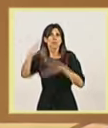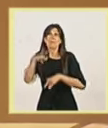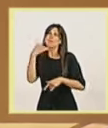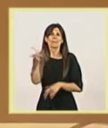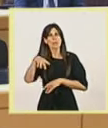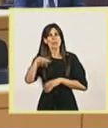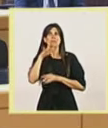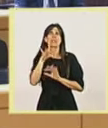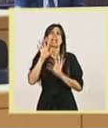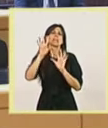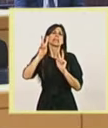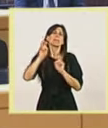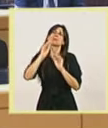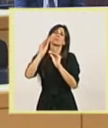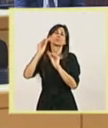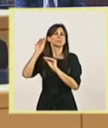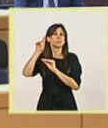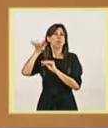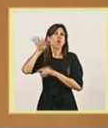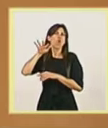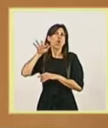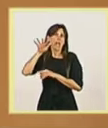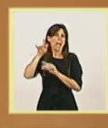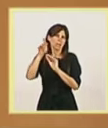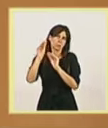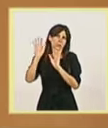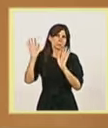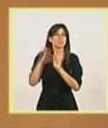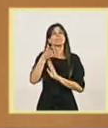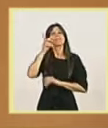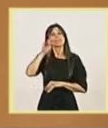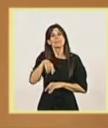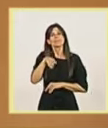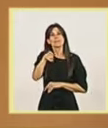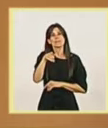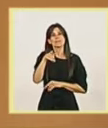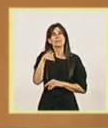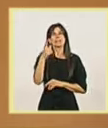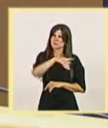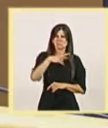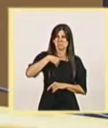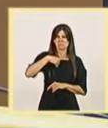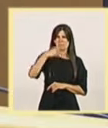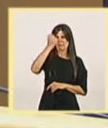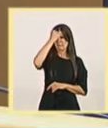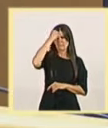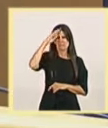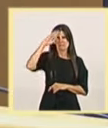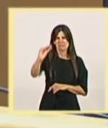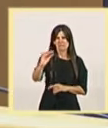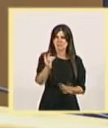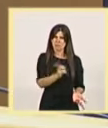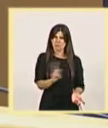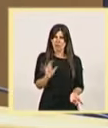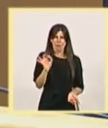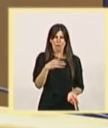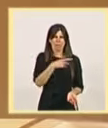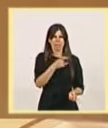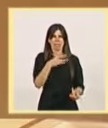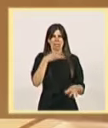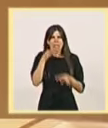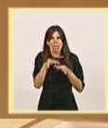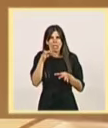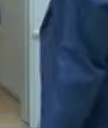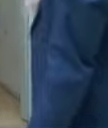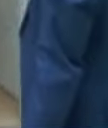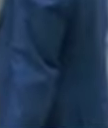de enajenación del dinero del señor de la calle por parte de este país están siendo inasumibles. Nosotros hemos llegado aquí a Aragón y en